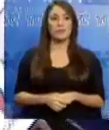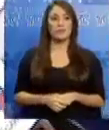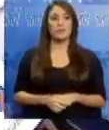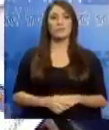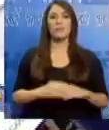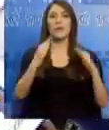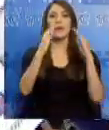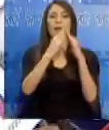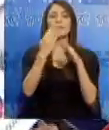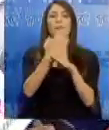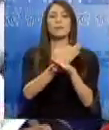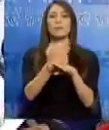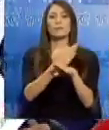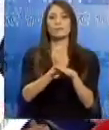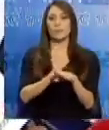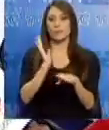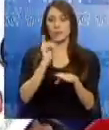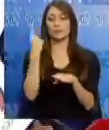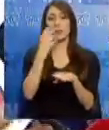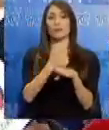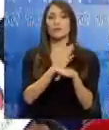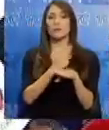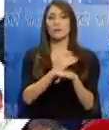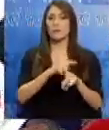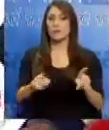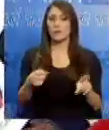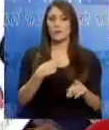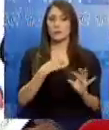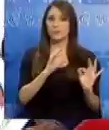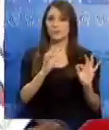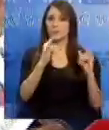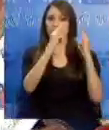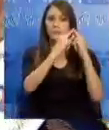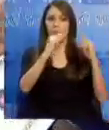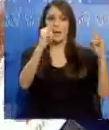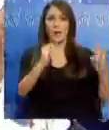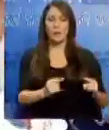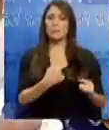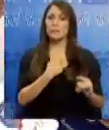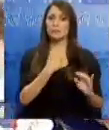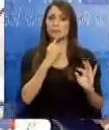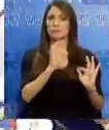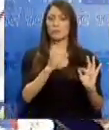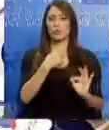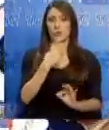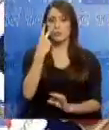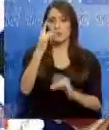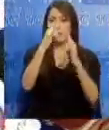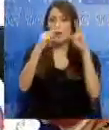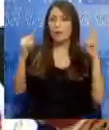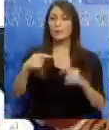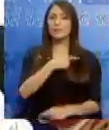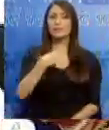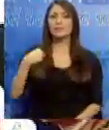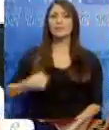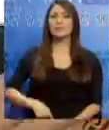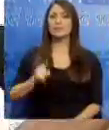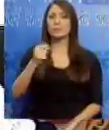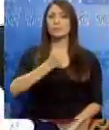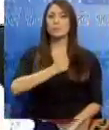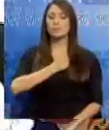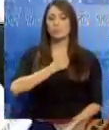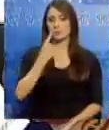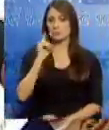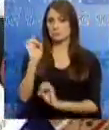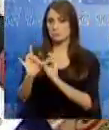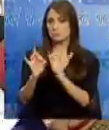casas temporales, residencias temporales, pero nos está yendo muy bien con las carpas del ACNUR y las carpas chinas. Vengo viendo varios campamentos, funcionan de maravilla, el